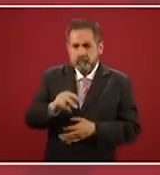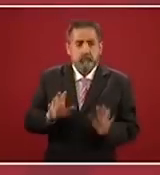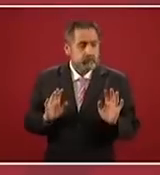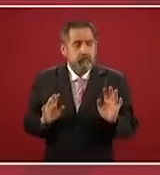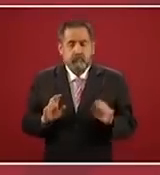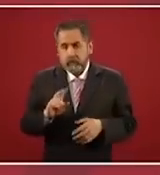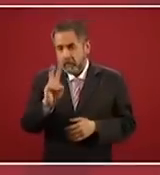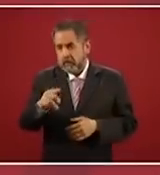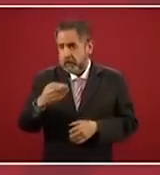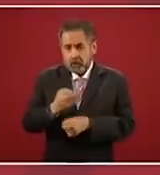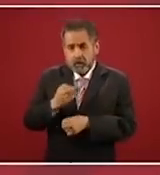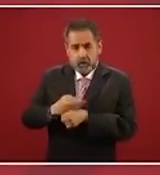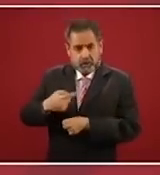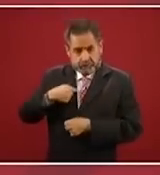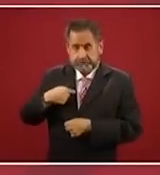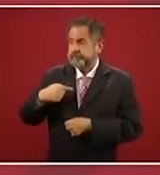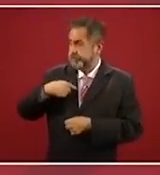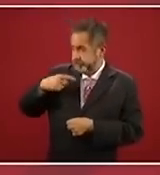tenemos que